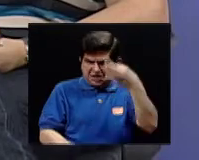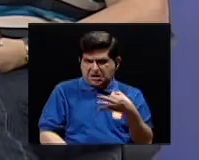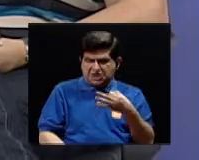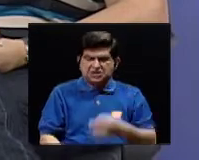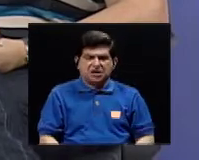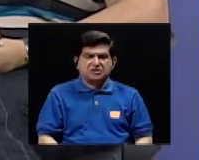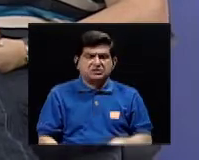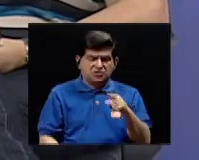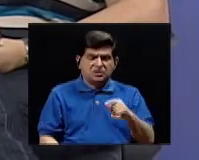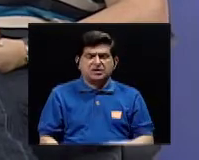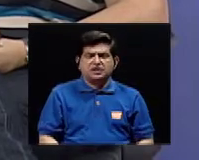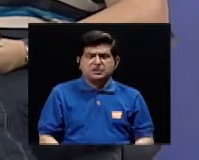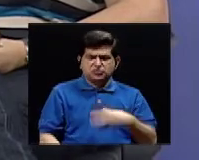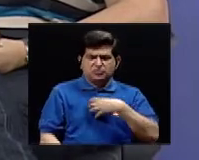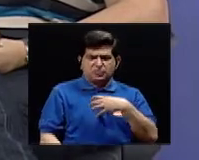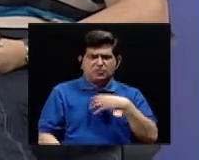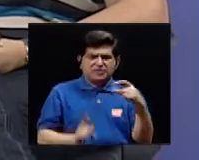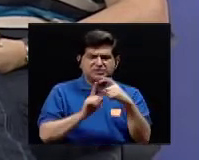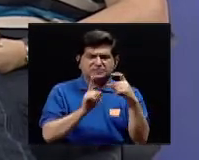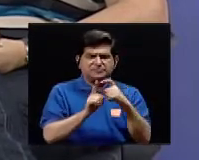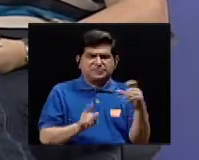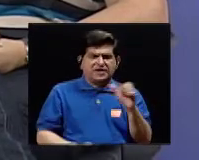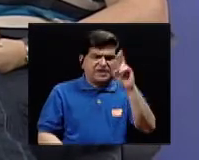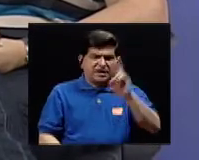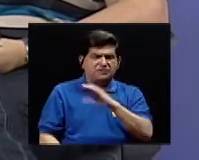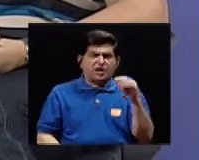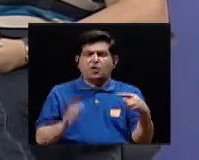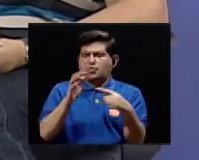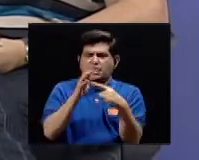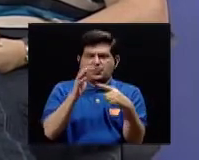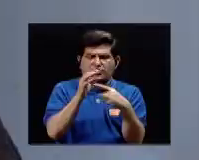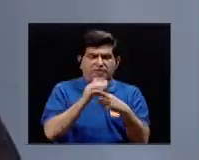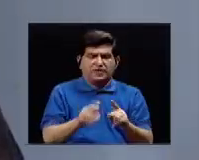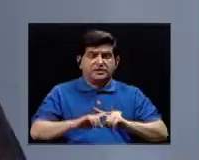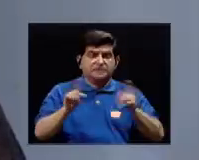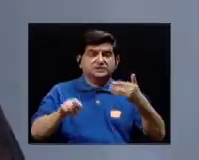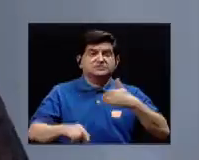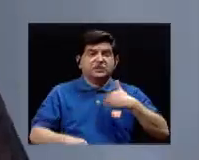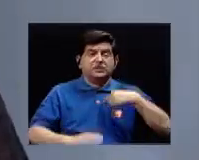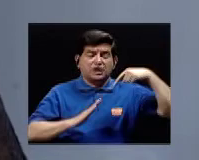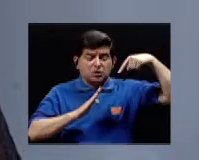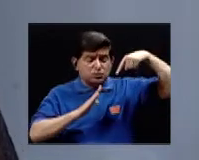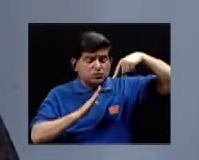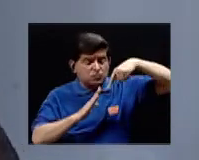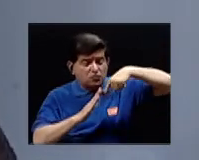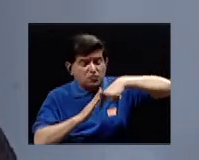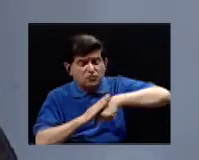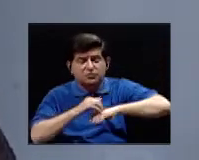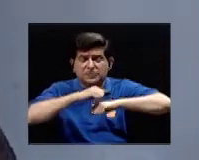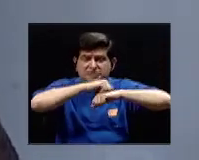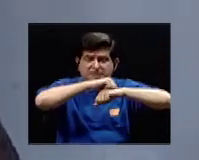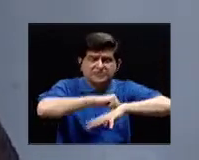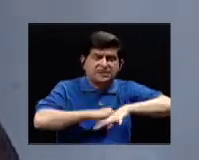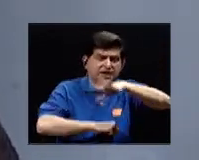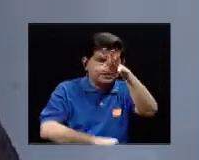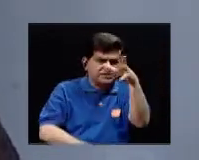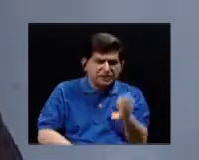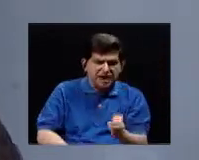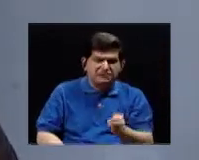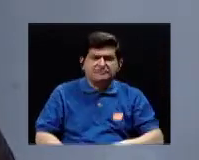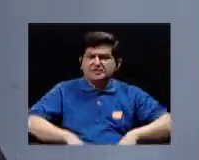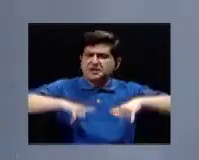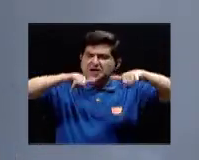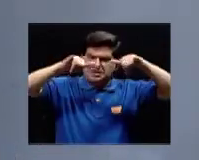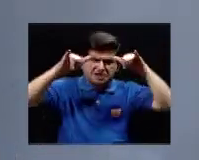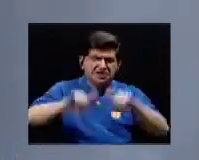creyendo que son desde costarriqueñismos hasta pachuquismos, que tienen profundísimas raíces africanas y